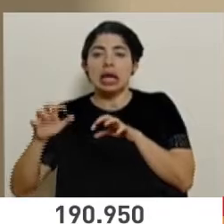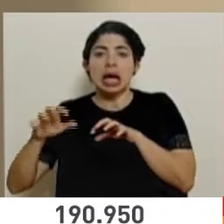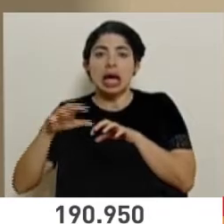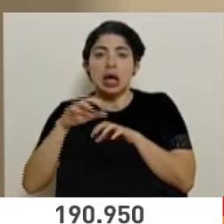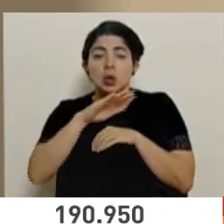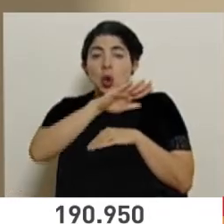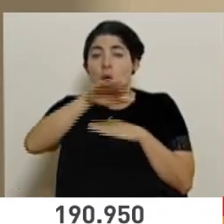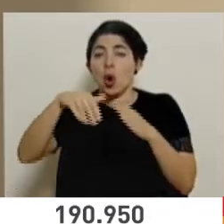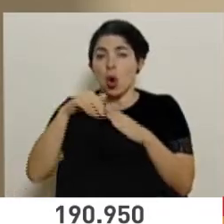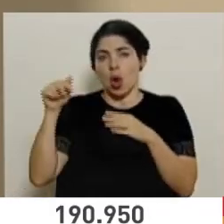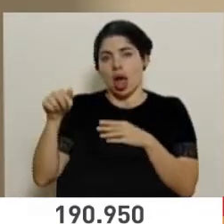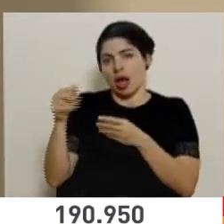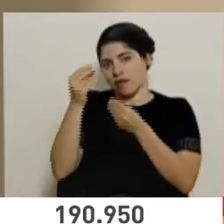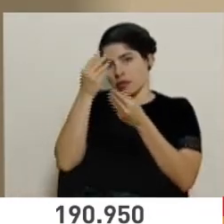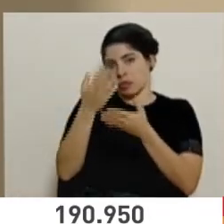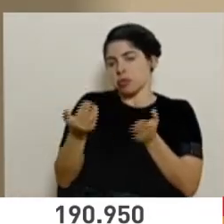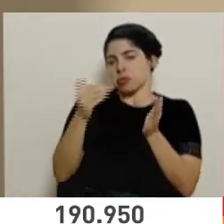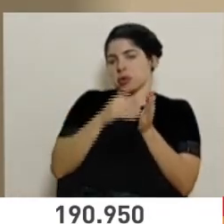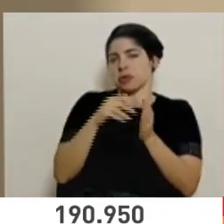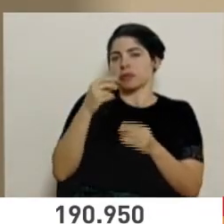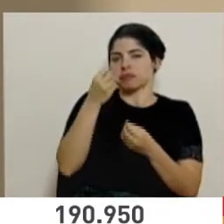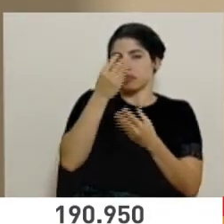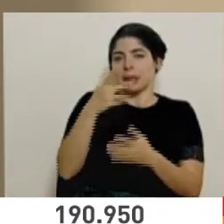cantones de todo el país. Les repetimos,